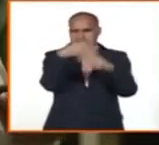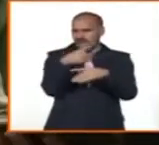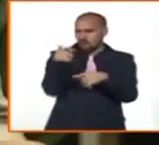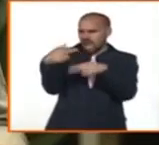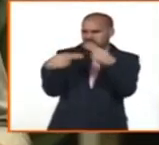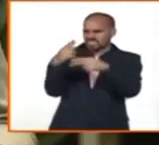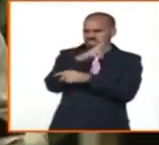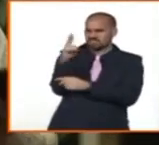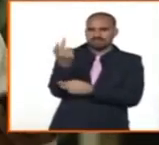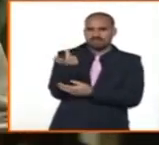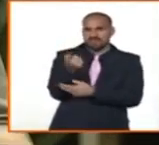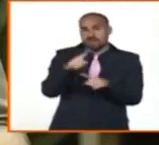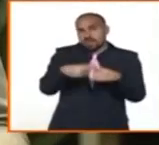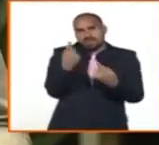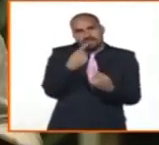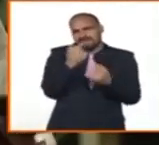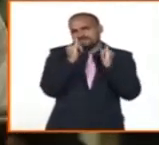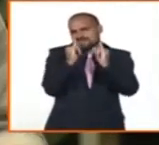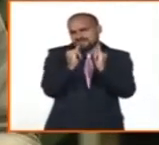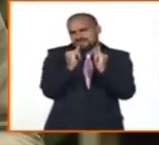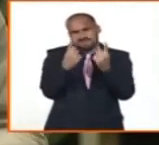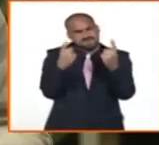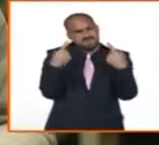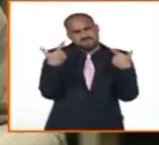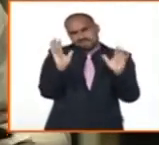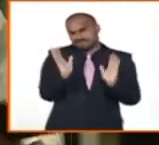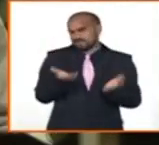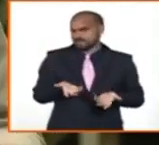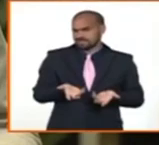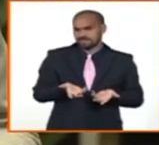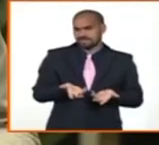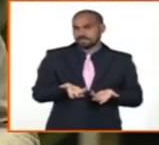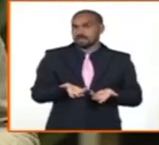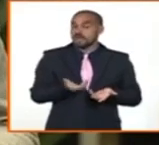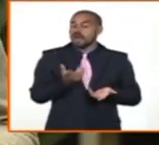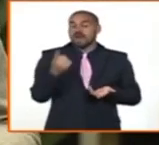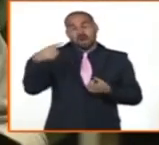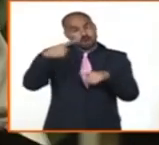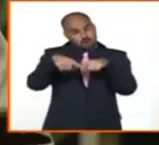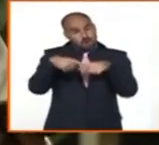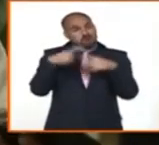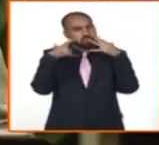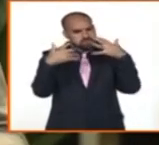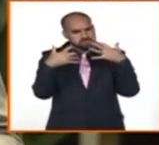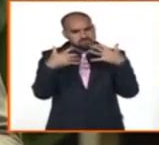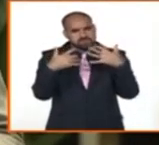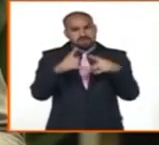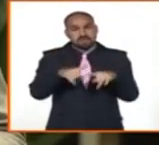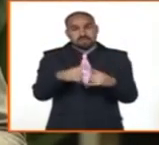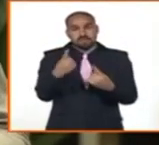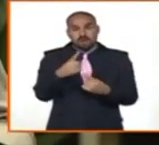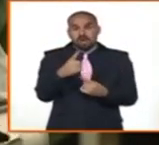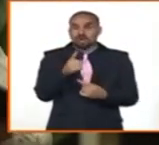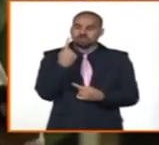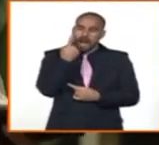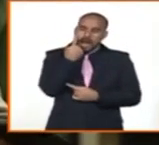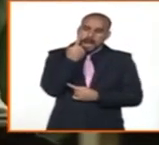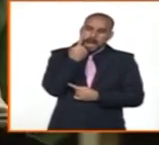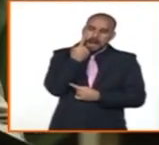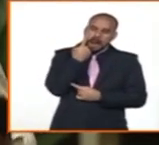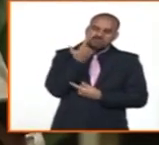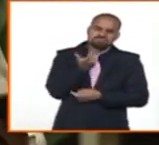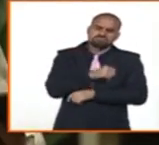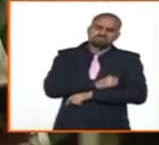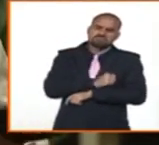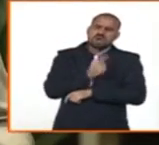juntas. En todo caso, creo que eso es muy importante, por lo menos para un sector grande que mira atentamente a Cuba en un momento de crisis global,